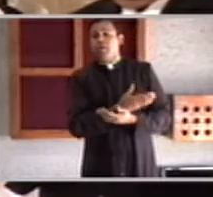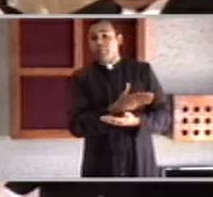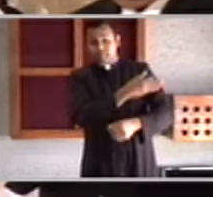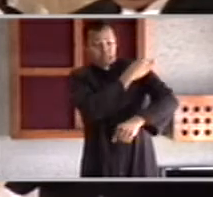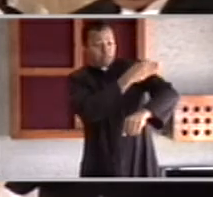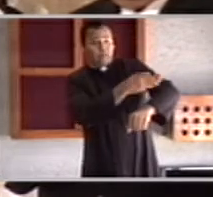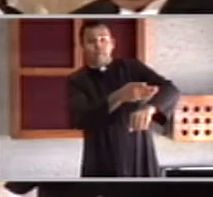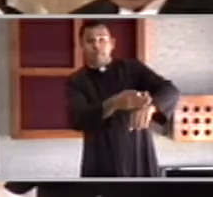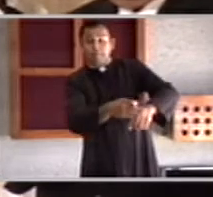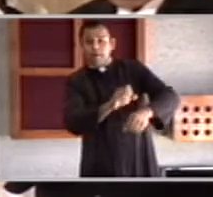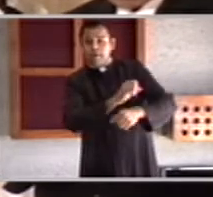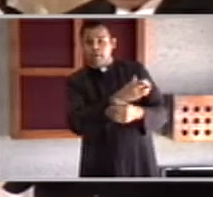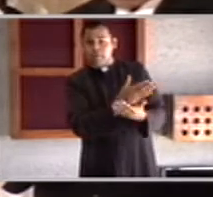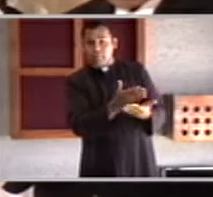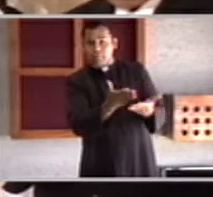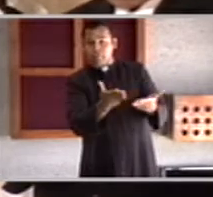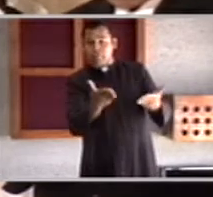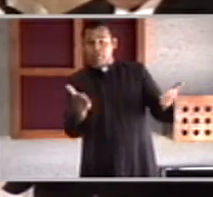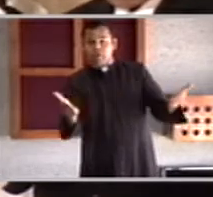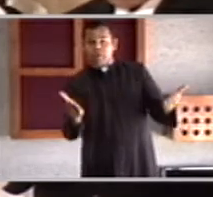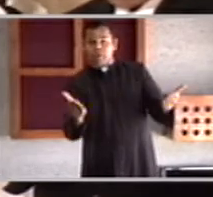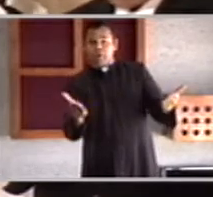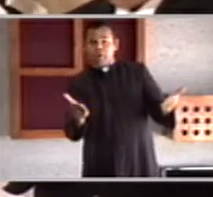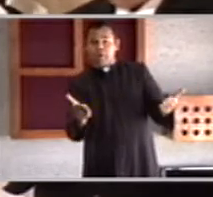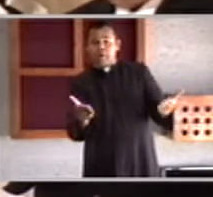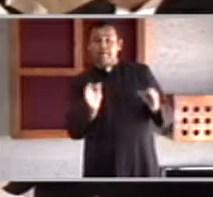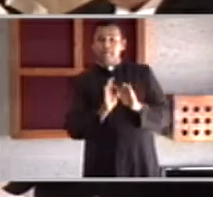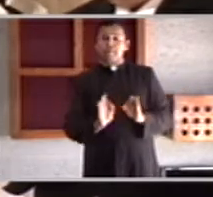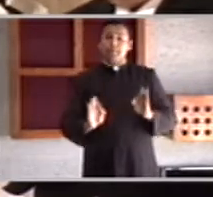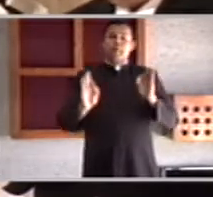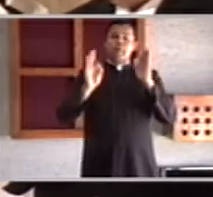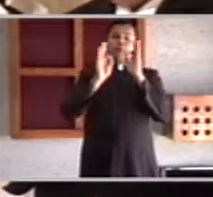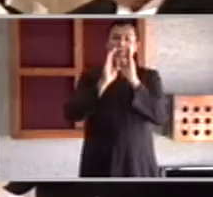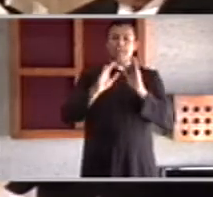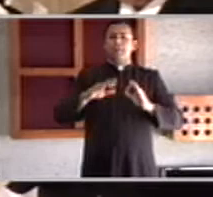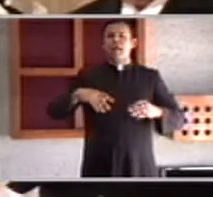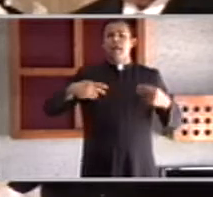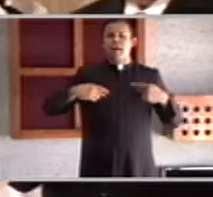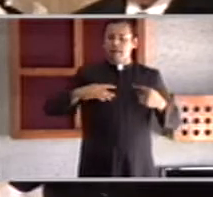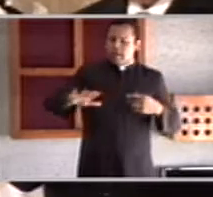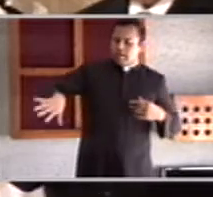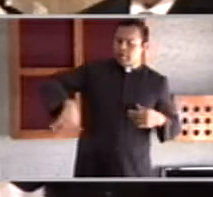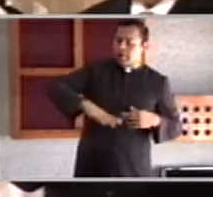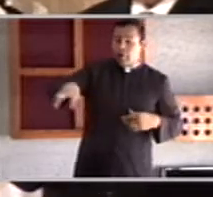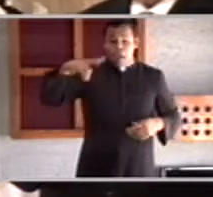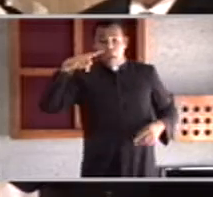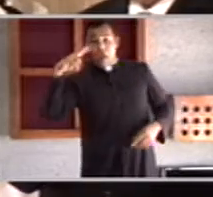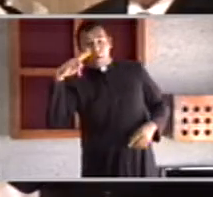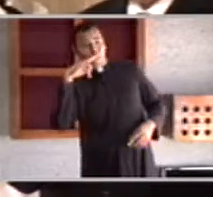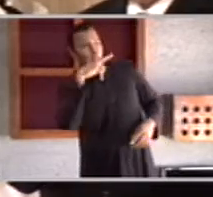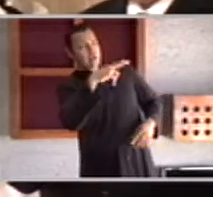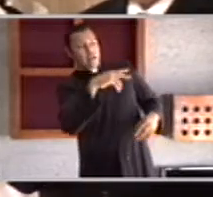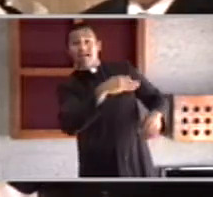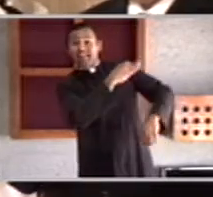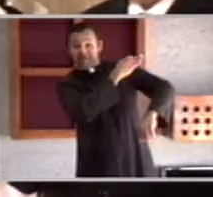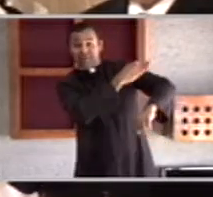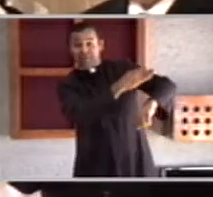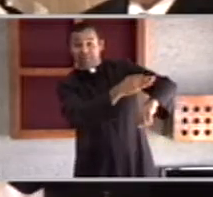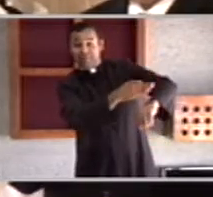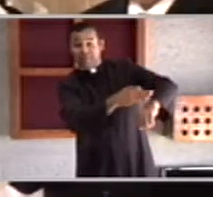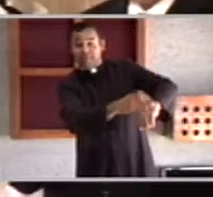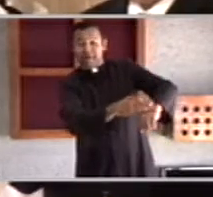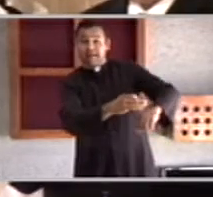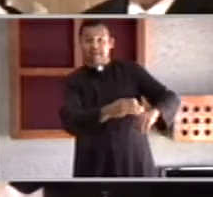vástagos entre los pueblos. Cuanto los vean, reconocerán que son la estirpe que bendijo el